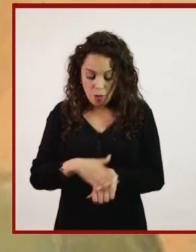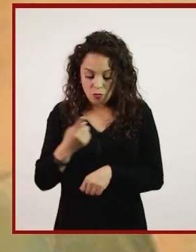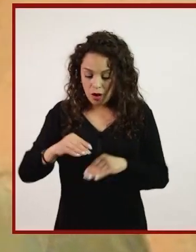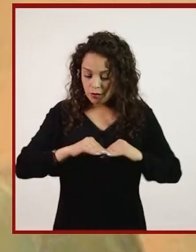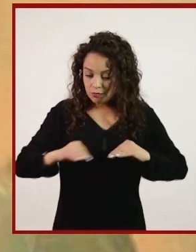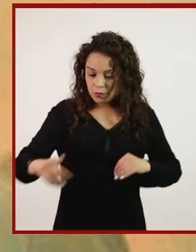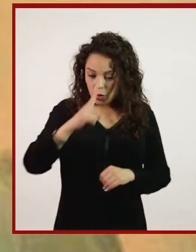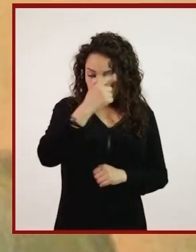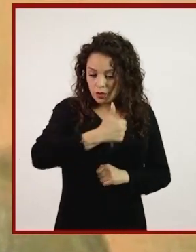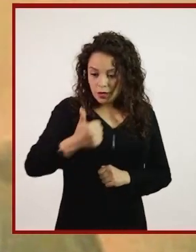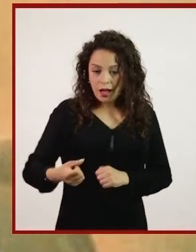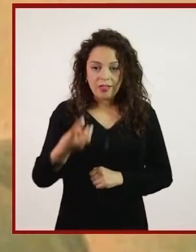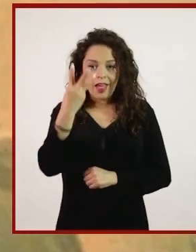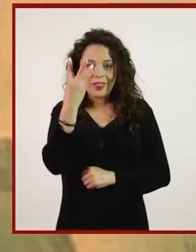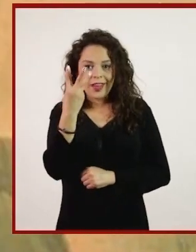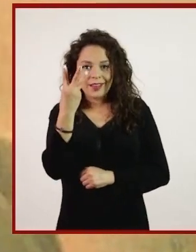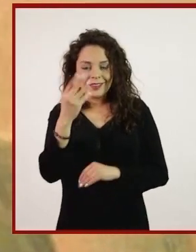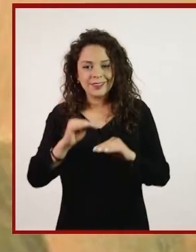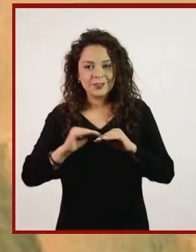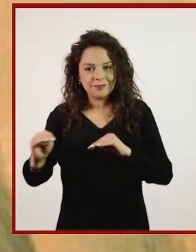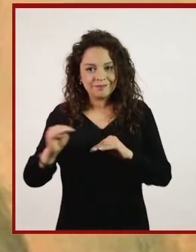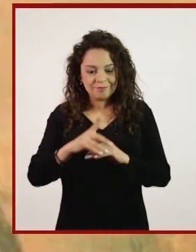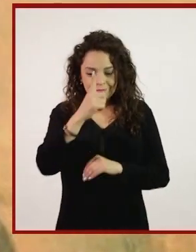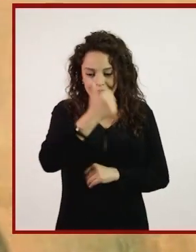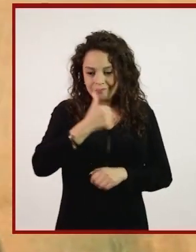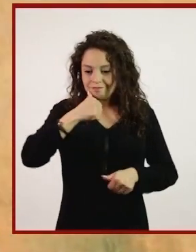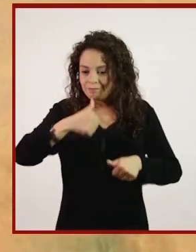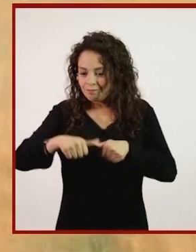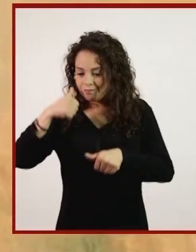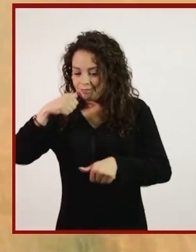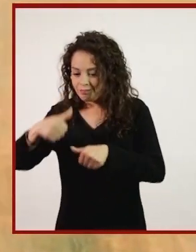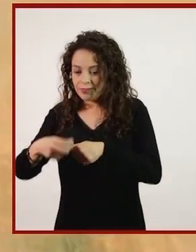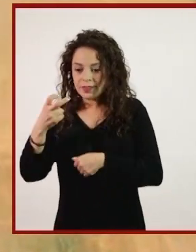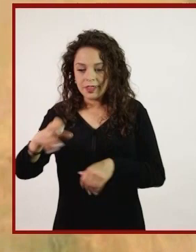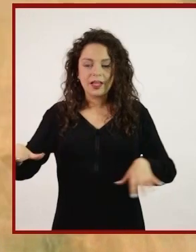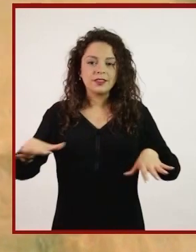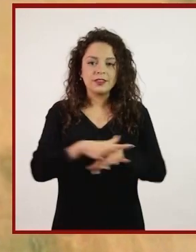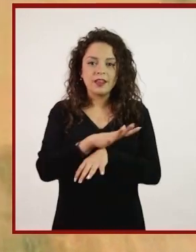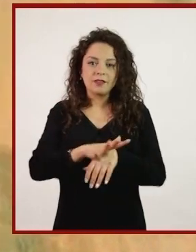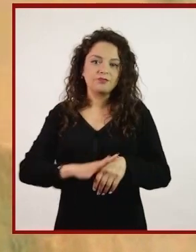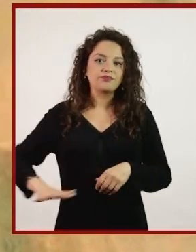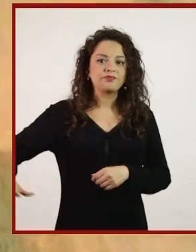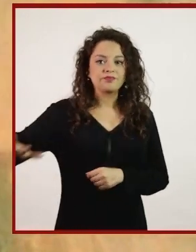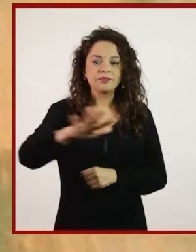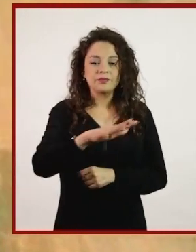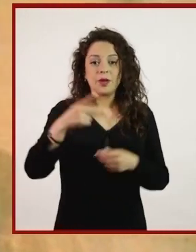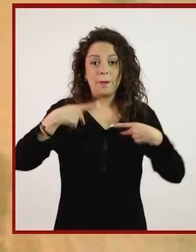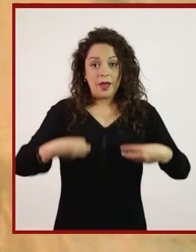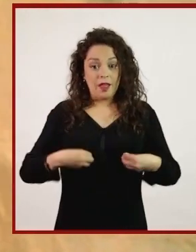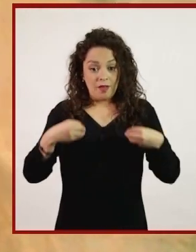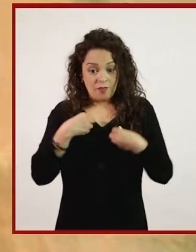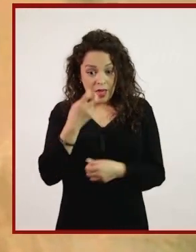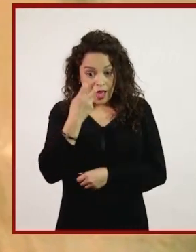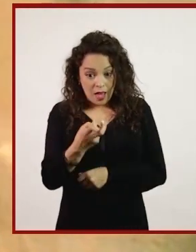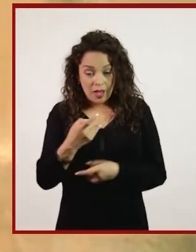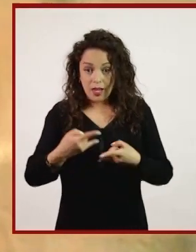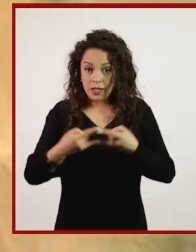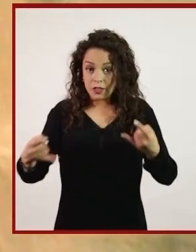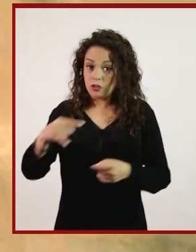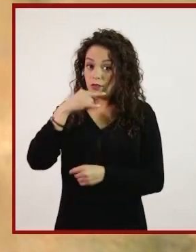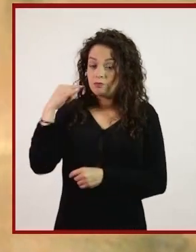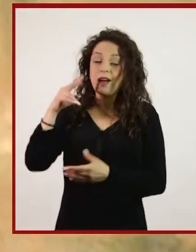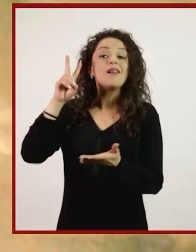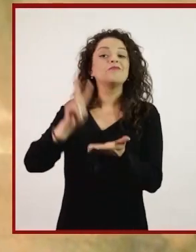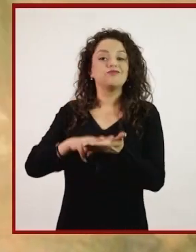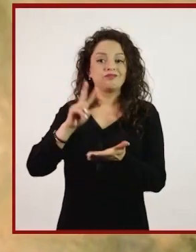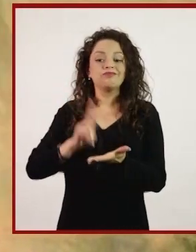se puede hacer desde el cielo, pues las letras miden 3 kilómetros cada una. Sin embargo, la presencia de esta obra artística cambia el espacio,